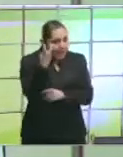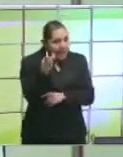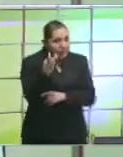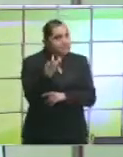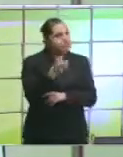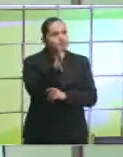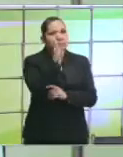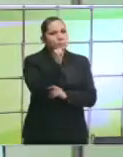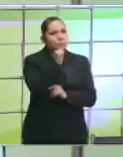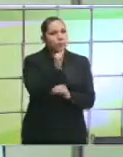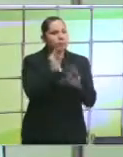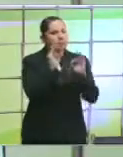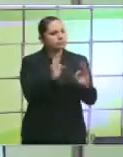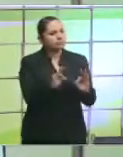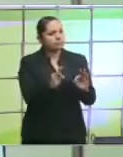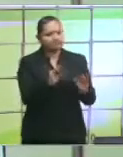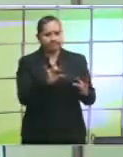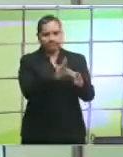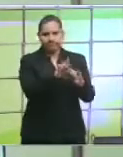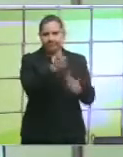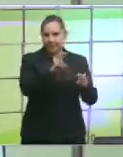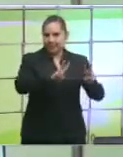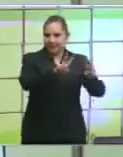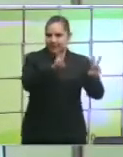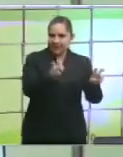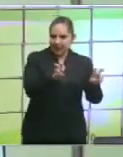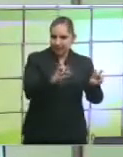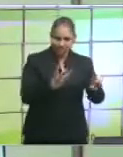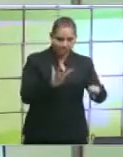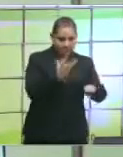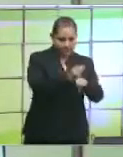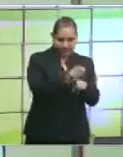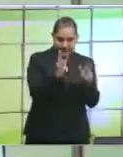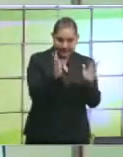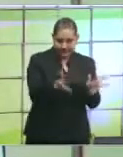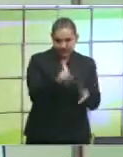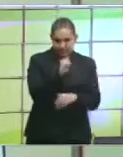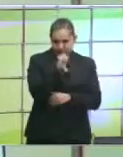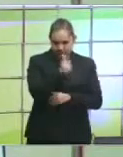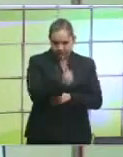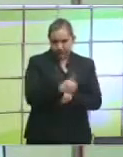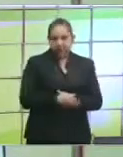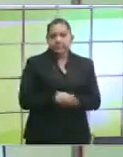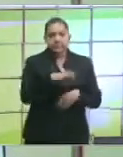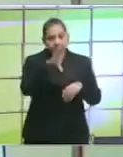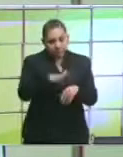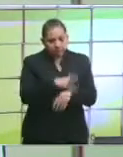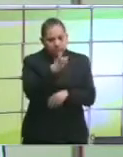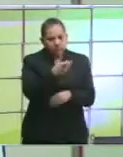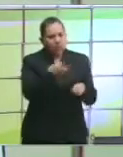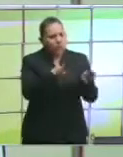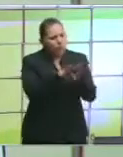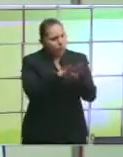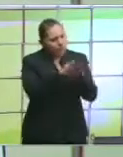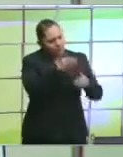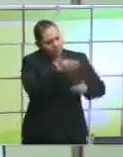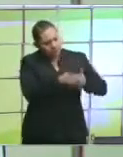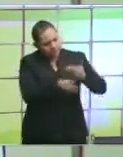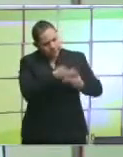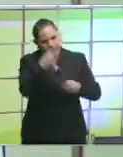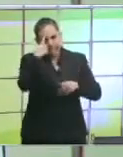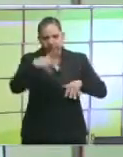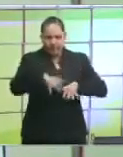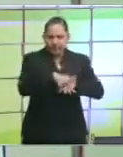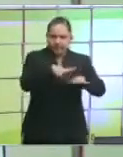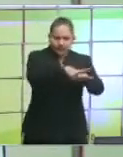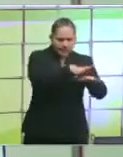resolver este asunto como lo hemos tratado de modificar en algunos momentos son picos